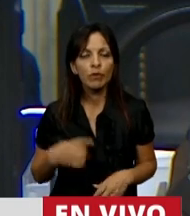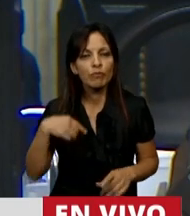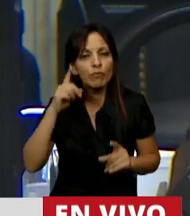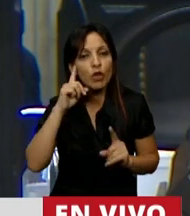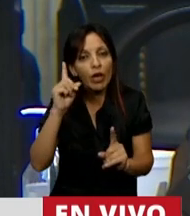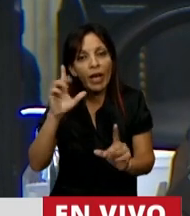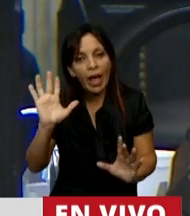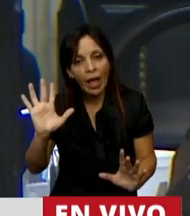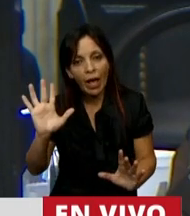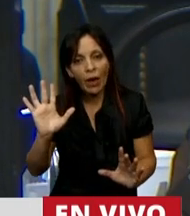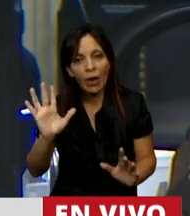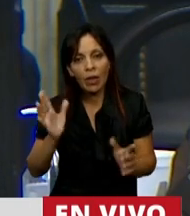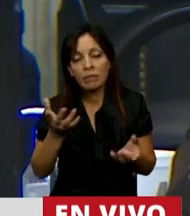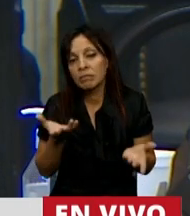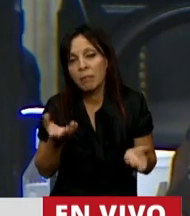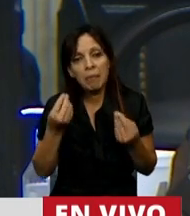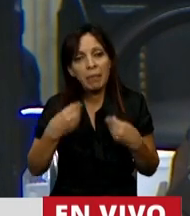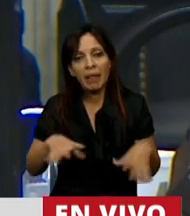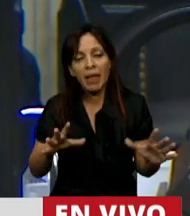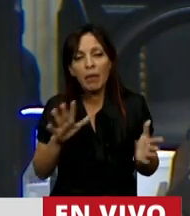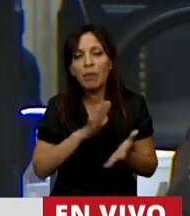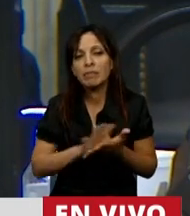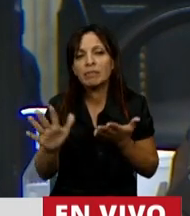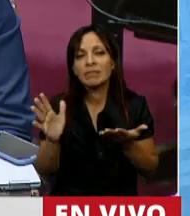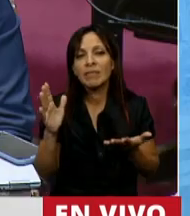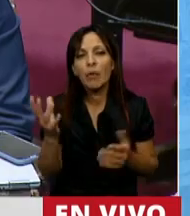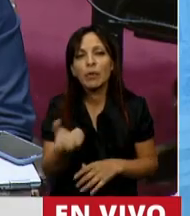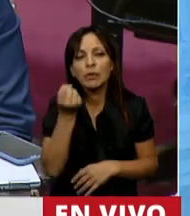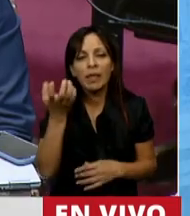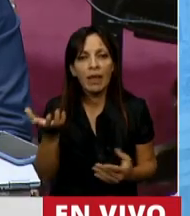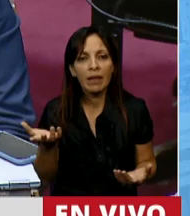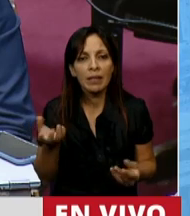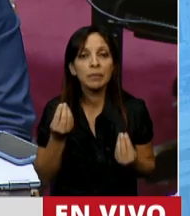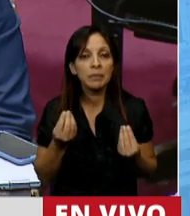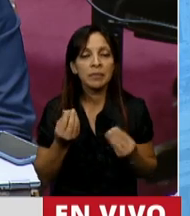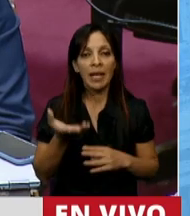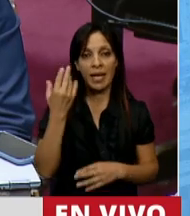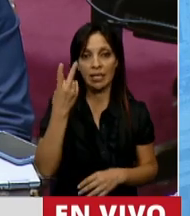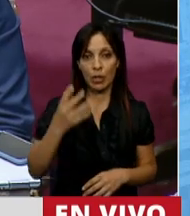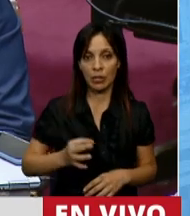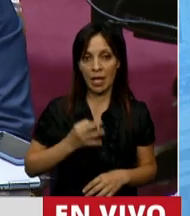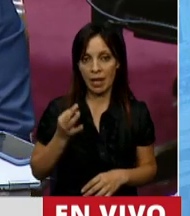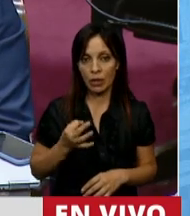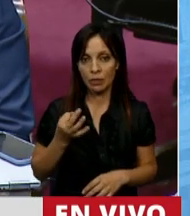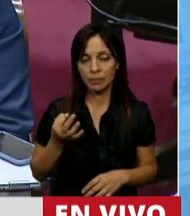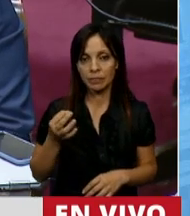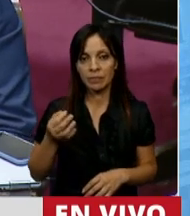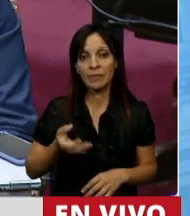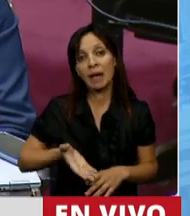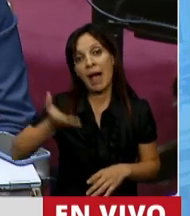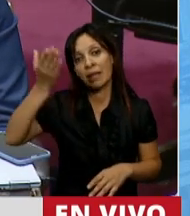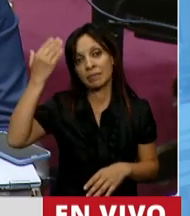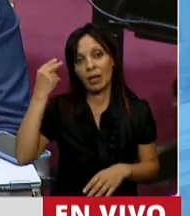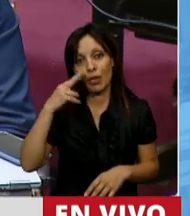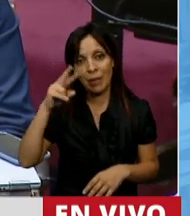que desperdiciamos nuevas oportunidades. Hace dos años, si hay algo que caracterizó al debate aquel del